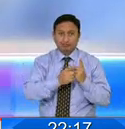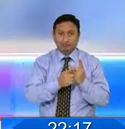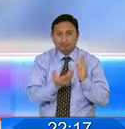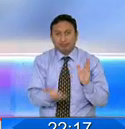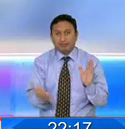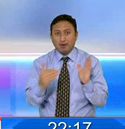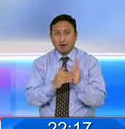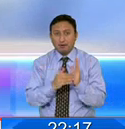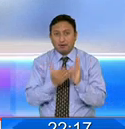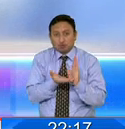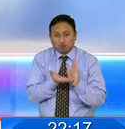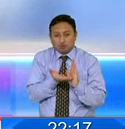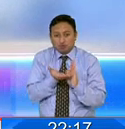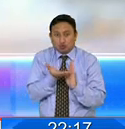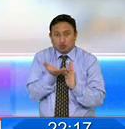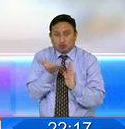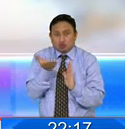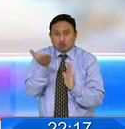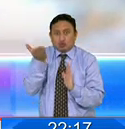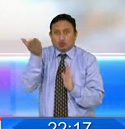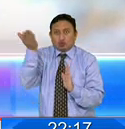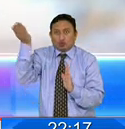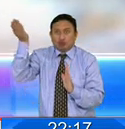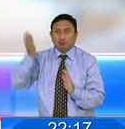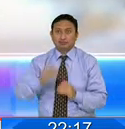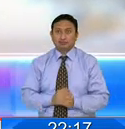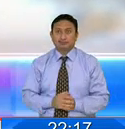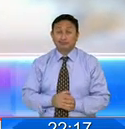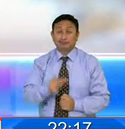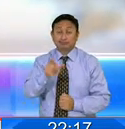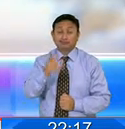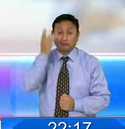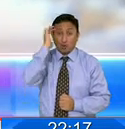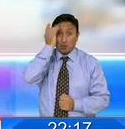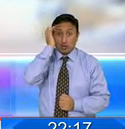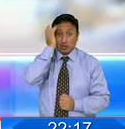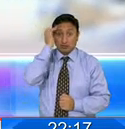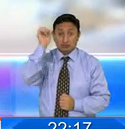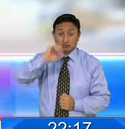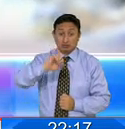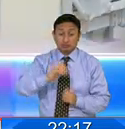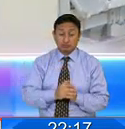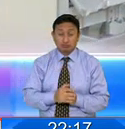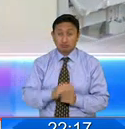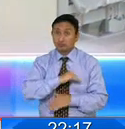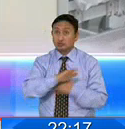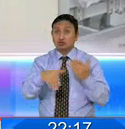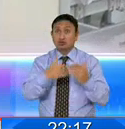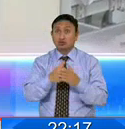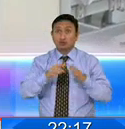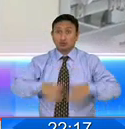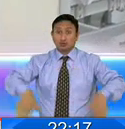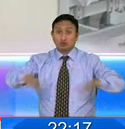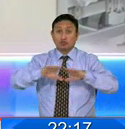Y es que en los últimos días, el flujo nuevamente preocupa al personal de salud y mantiene todos sus espacios completamente llenos.